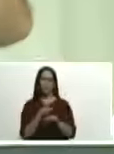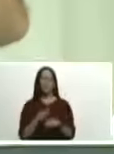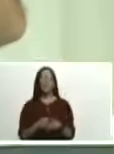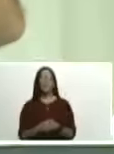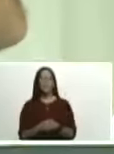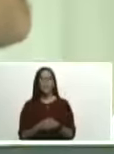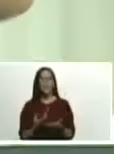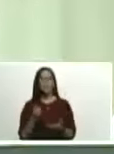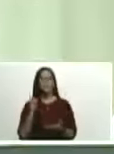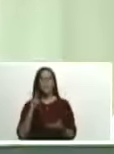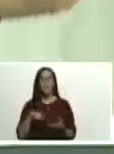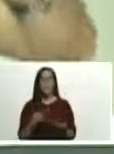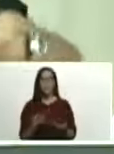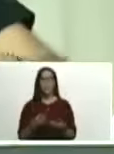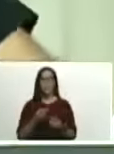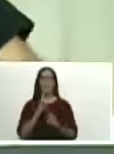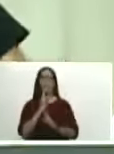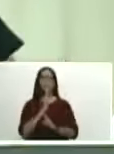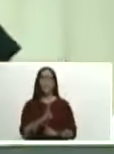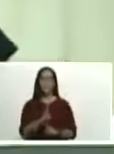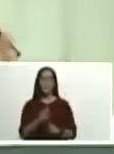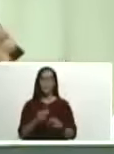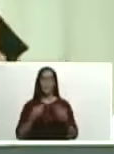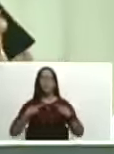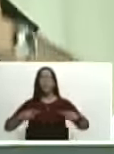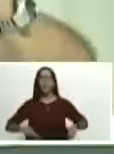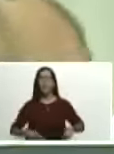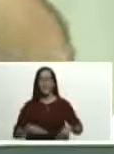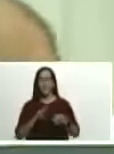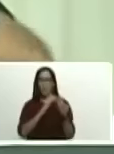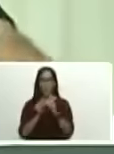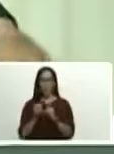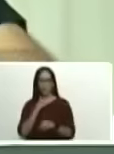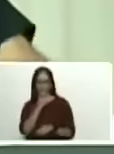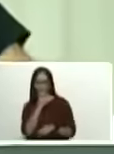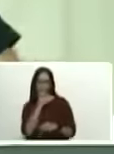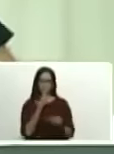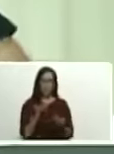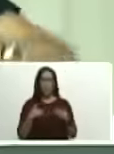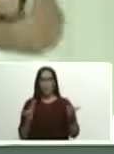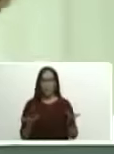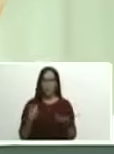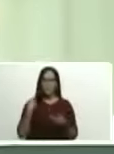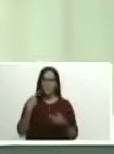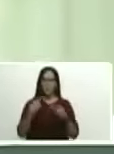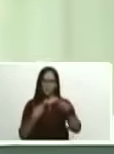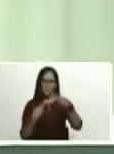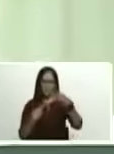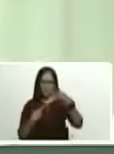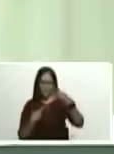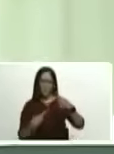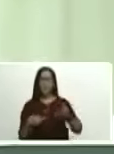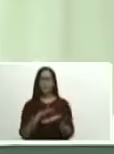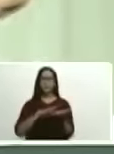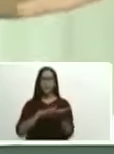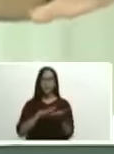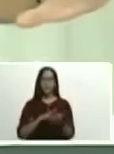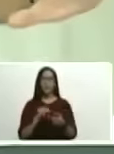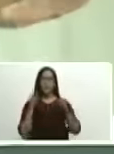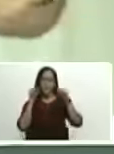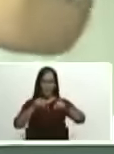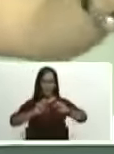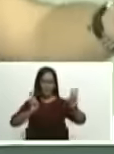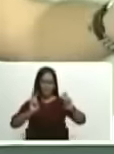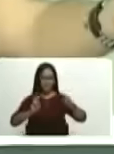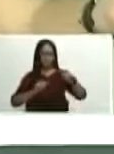se utilizan como insumo. La comunidad prioriza cuáles son los asuntos a resolver y entonces este asunto puesto